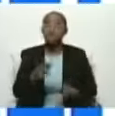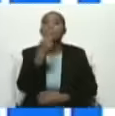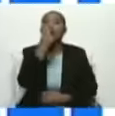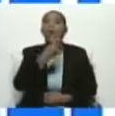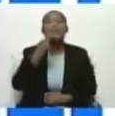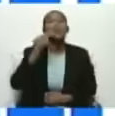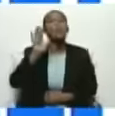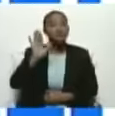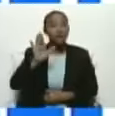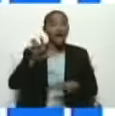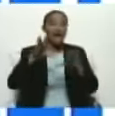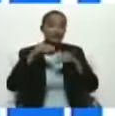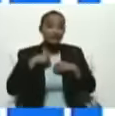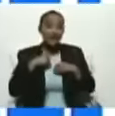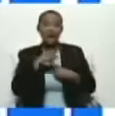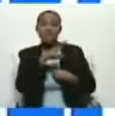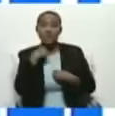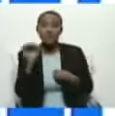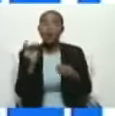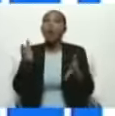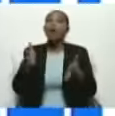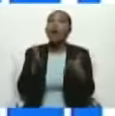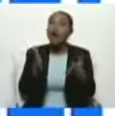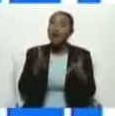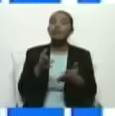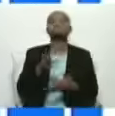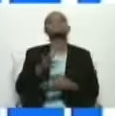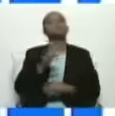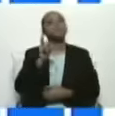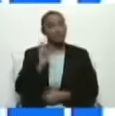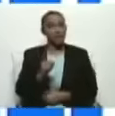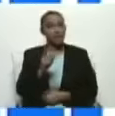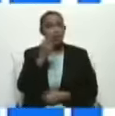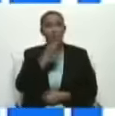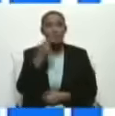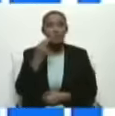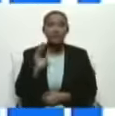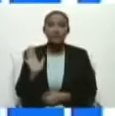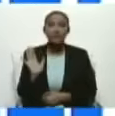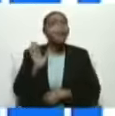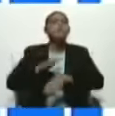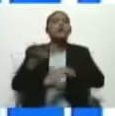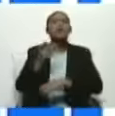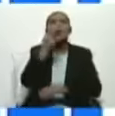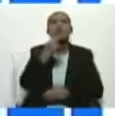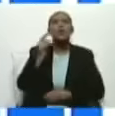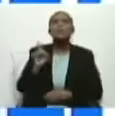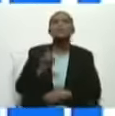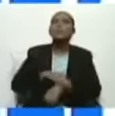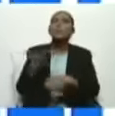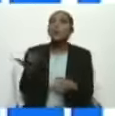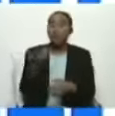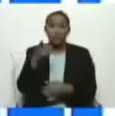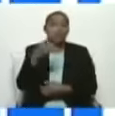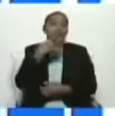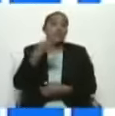Comprométanse a reconocer los resultados. ¿Por qué no se comprometen a reconocer los resultados? ¿Por qué? Si es verdad lo que ustedes